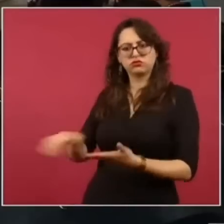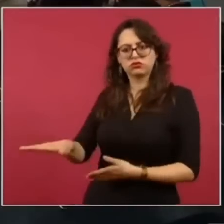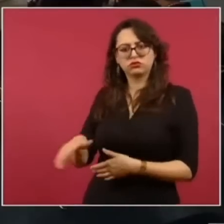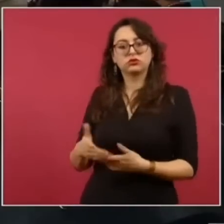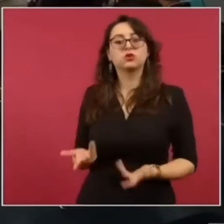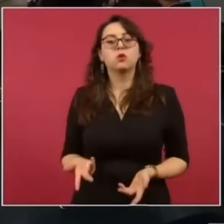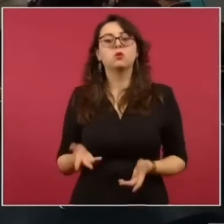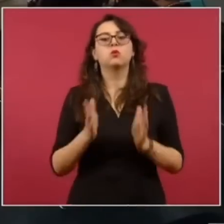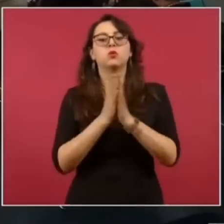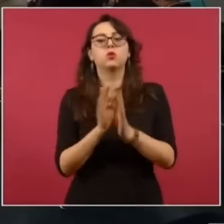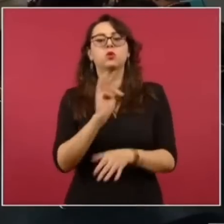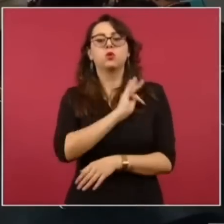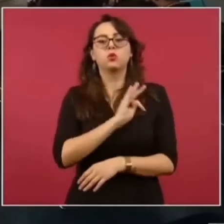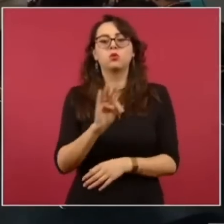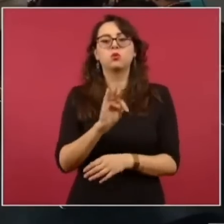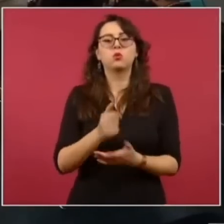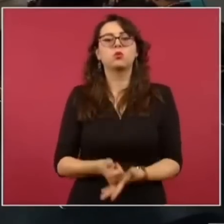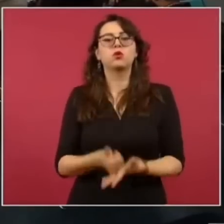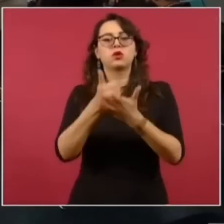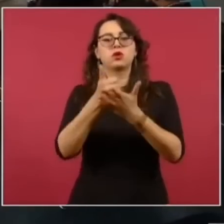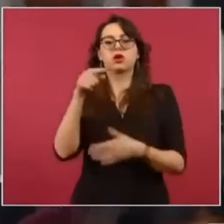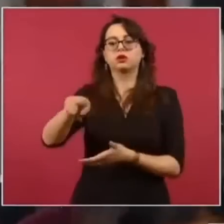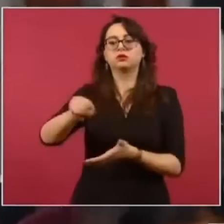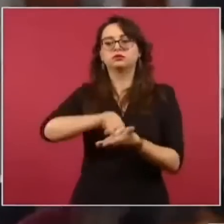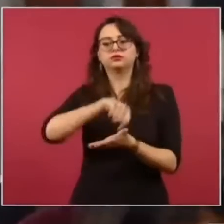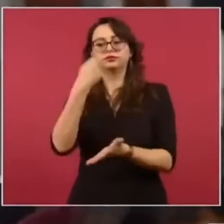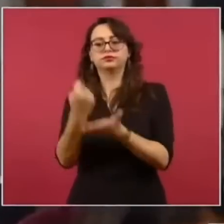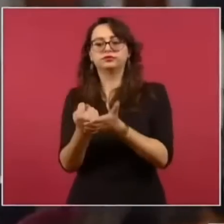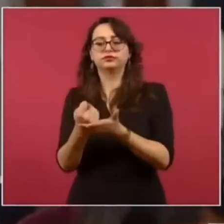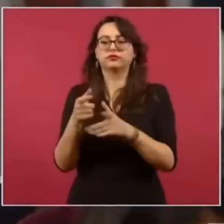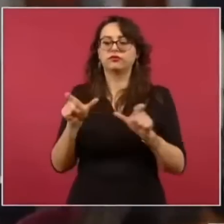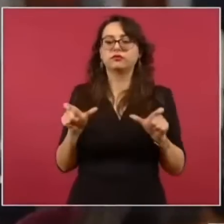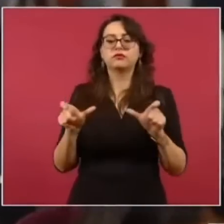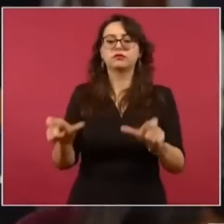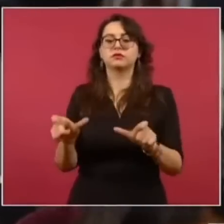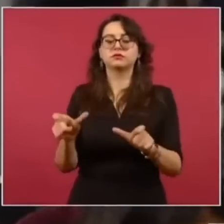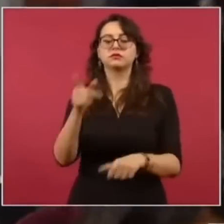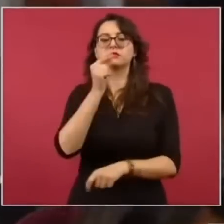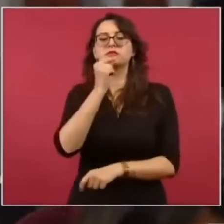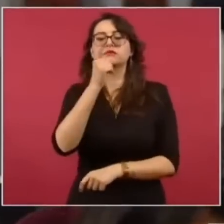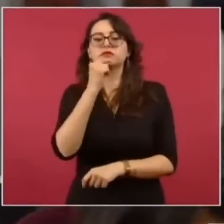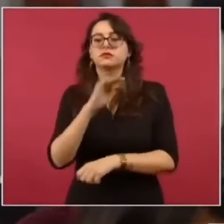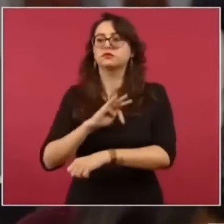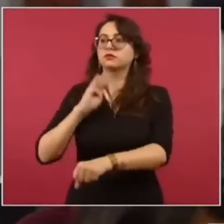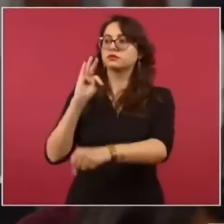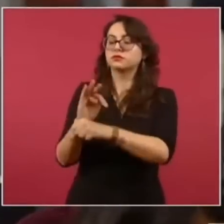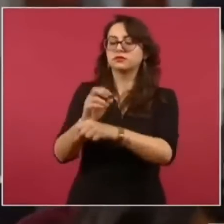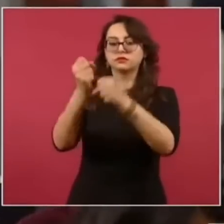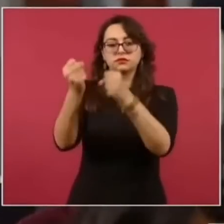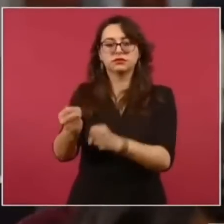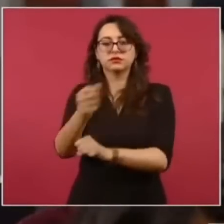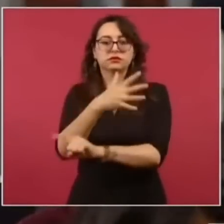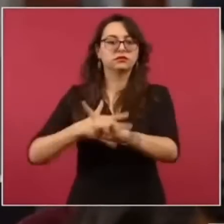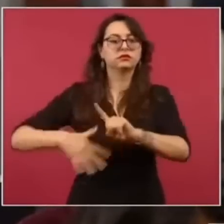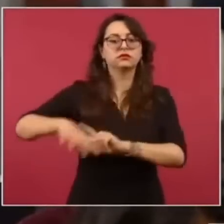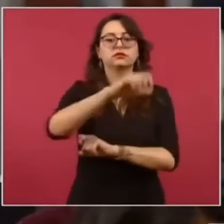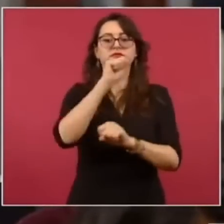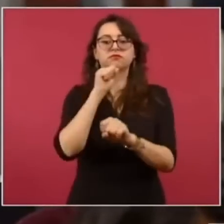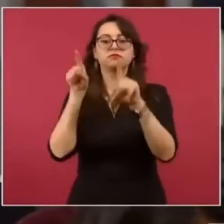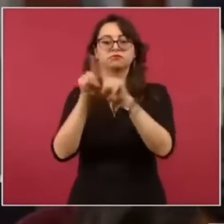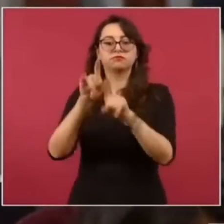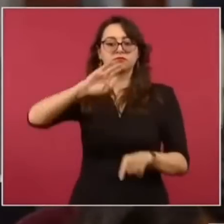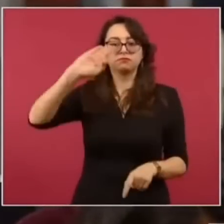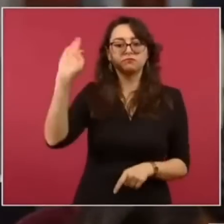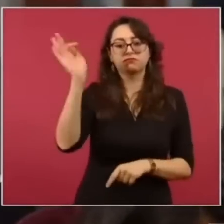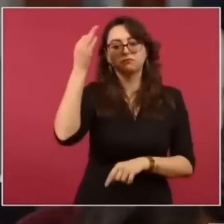cuál es el número de fuerzas federales desplegados en Tamaulipas para garantizar la seguridad, así como los esfuerzos que la Federación y el Estado llevan